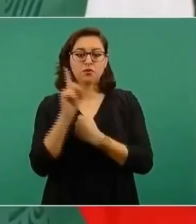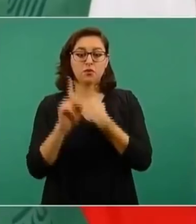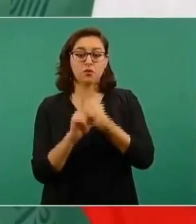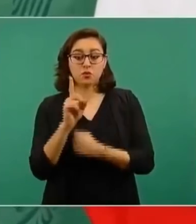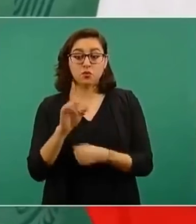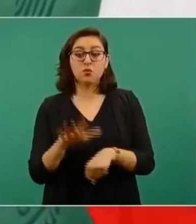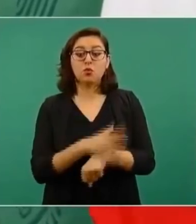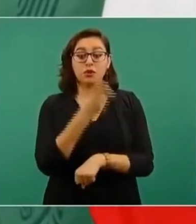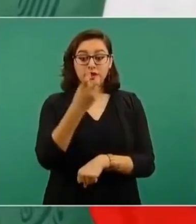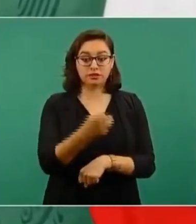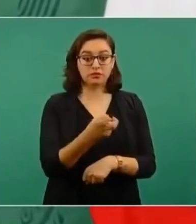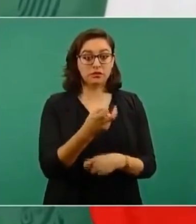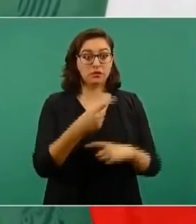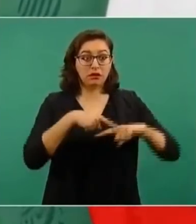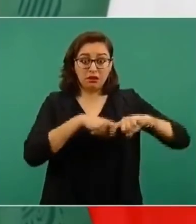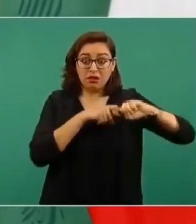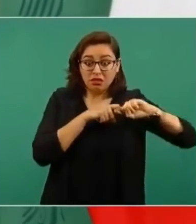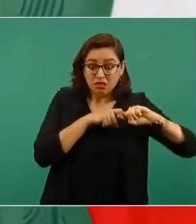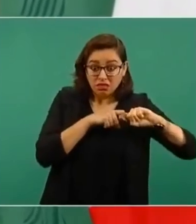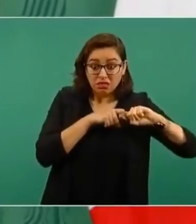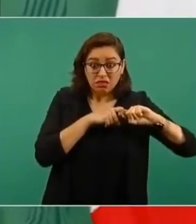tenemos que ser autosuficientes.